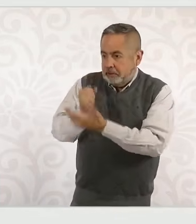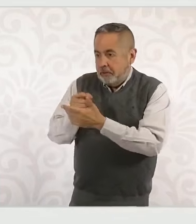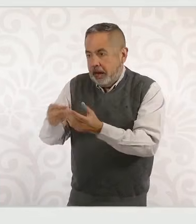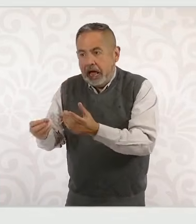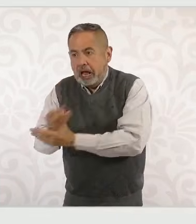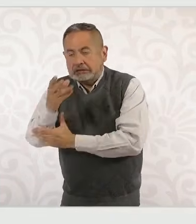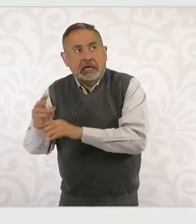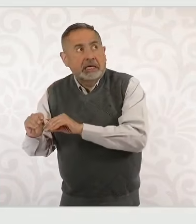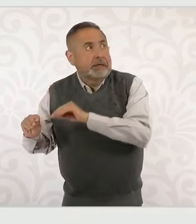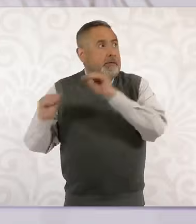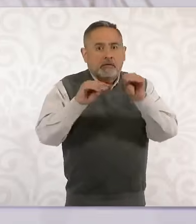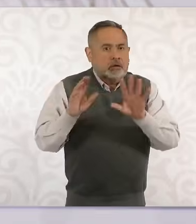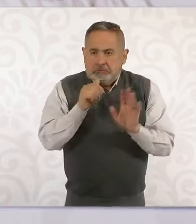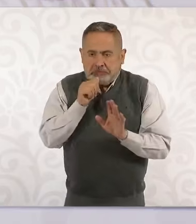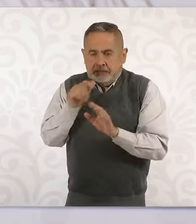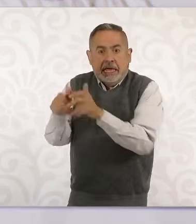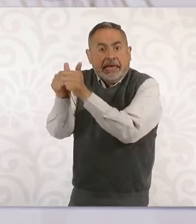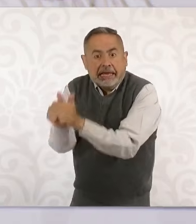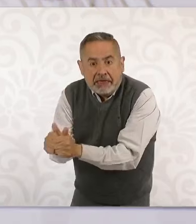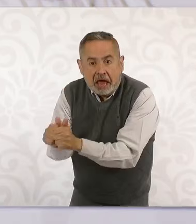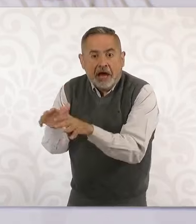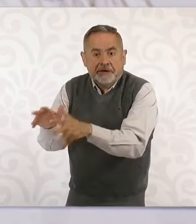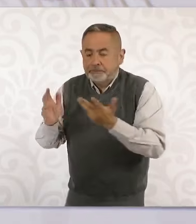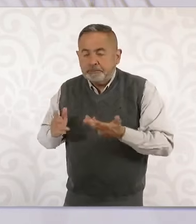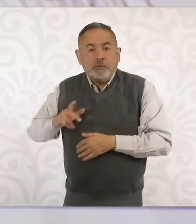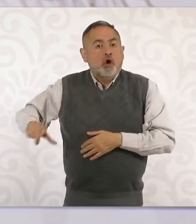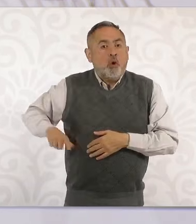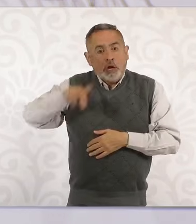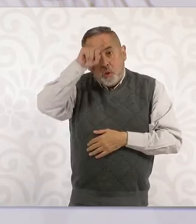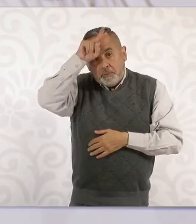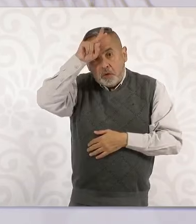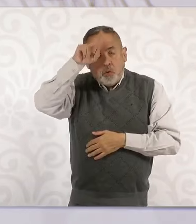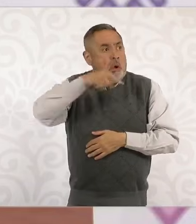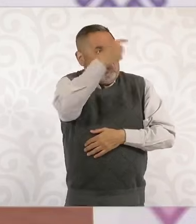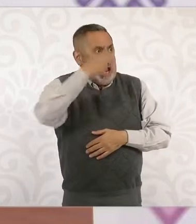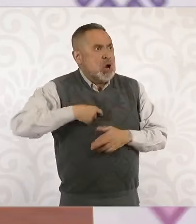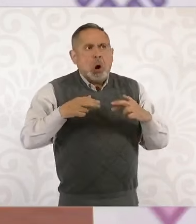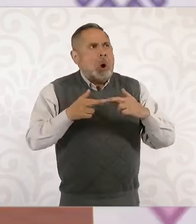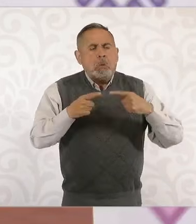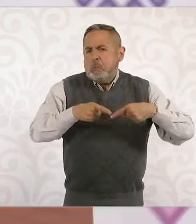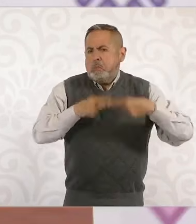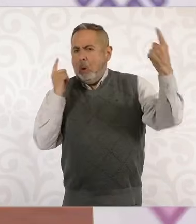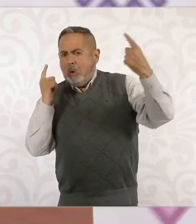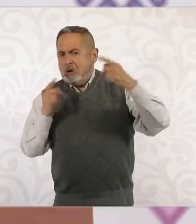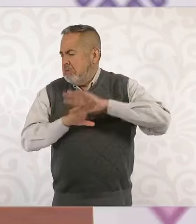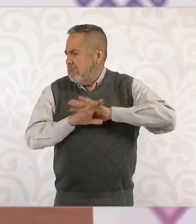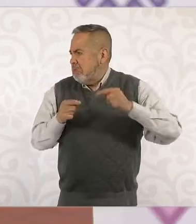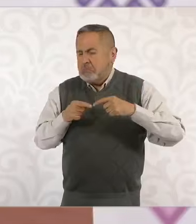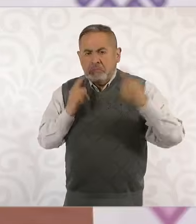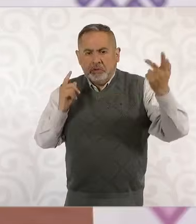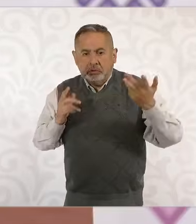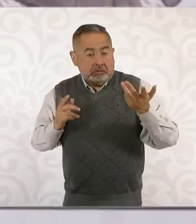salir de la embajada. A partir de ahí el gobierno de Perú decidió romper relaciones con México.